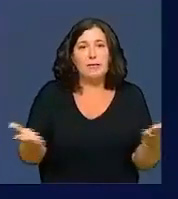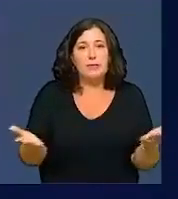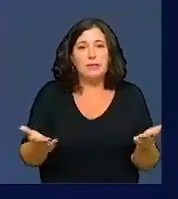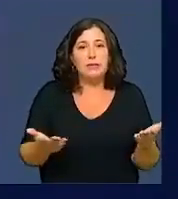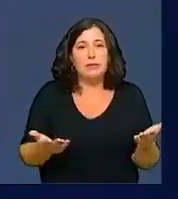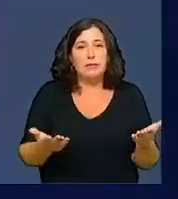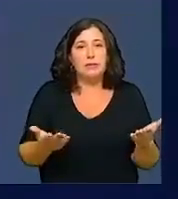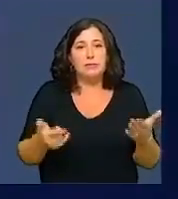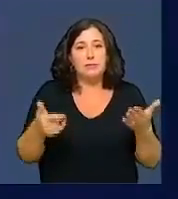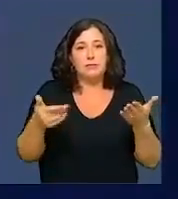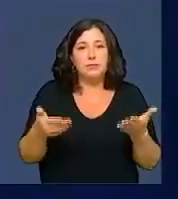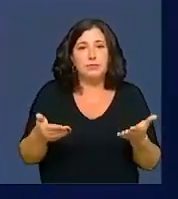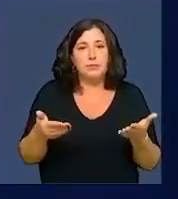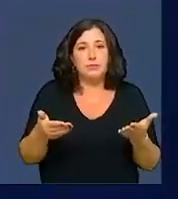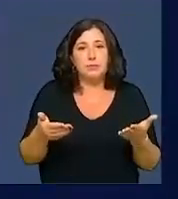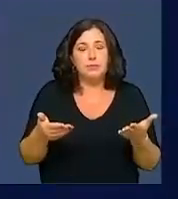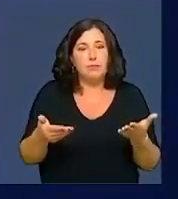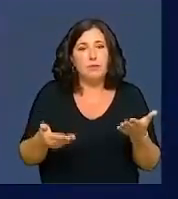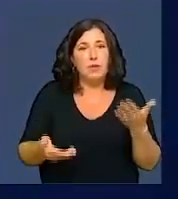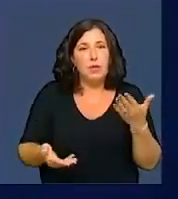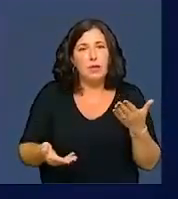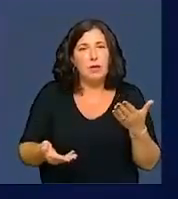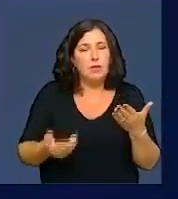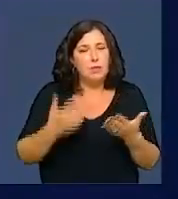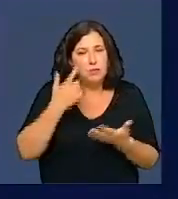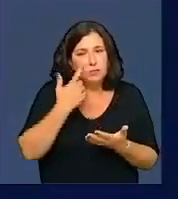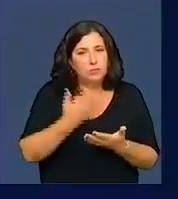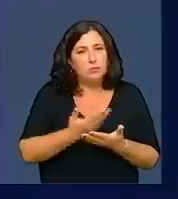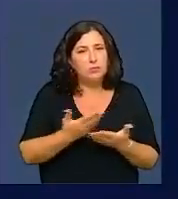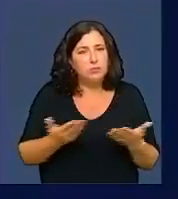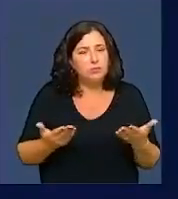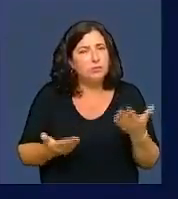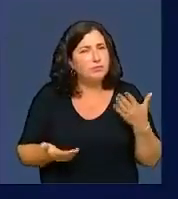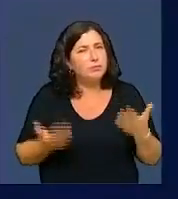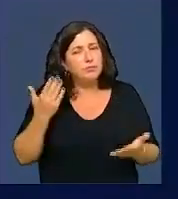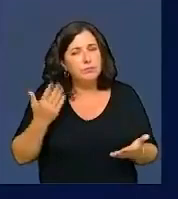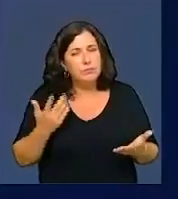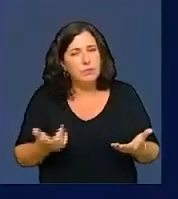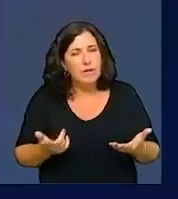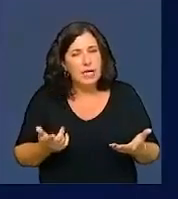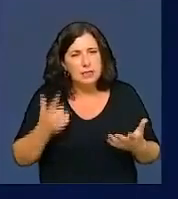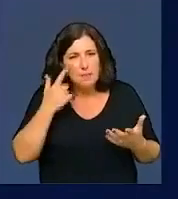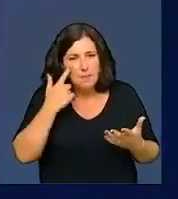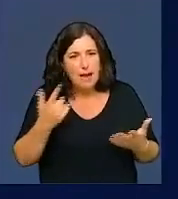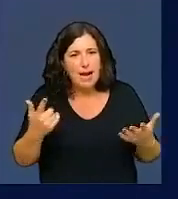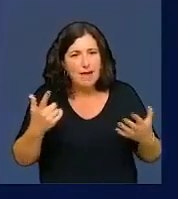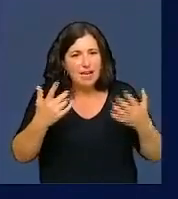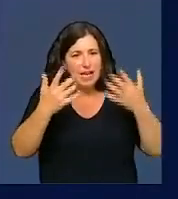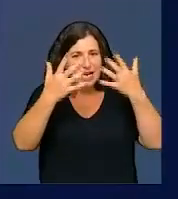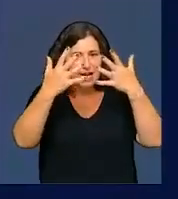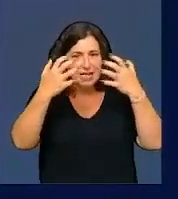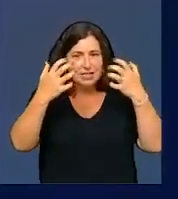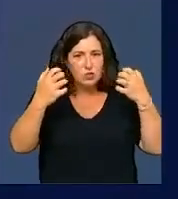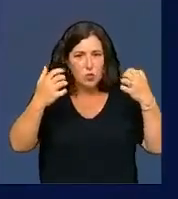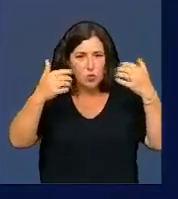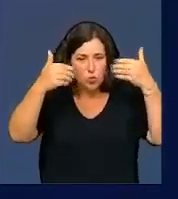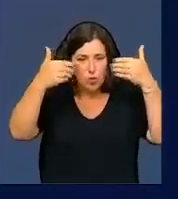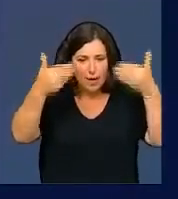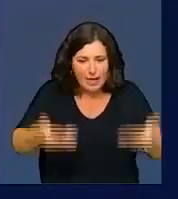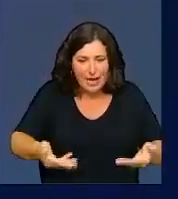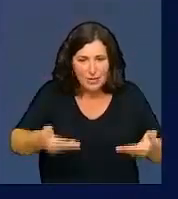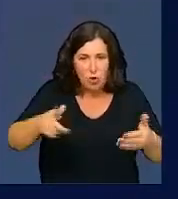todo lo que estuvieron trabajando fue para ver que la estructura sobre la que cayó la mezcla